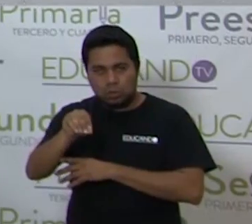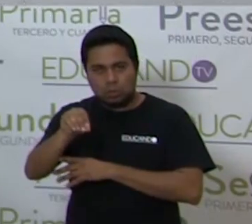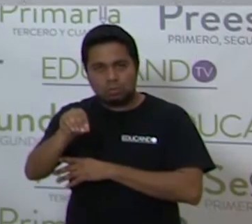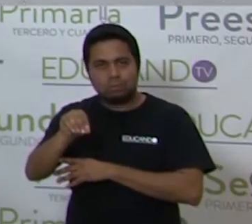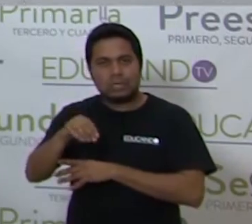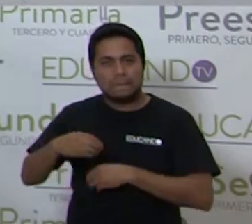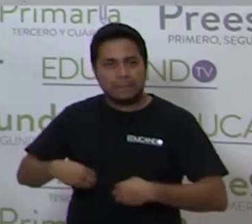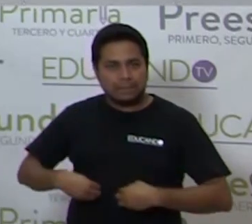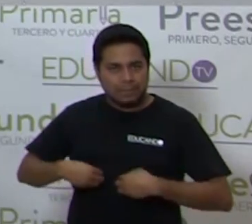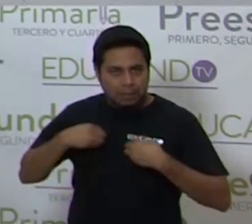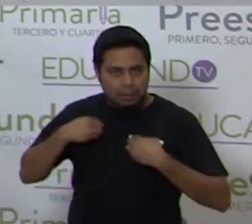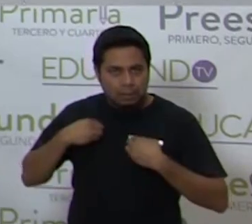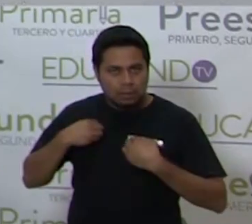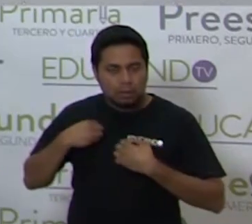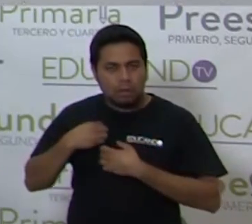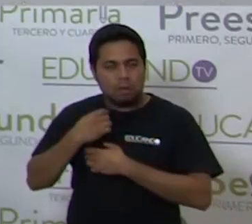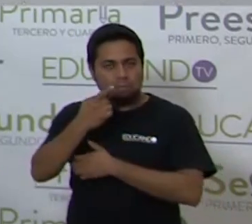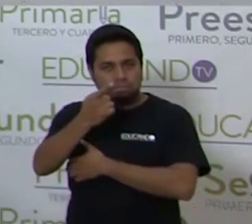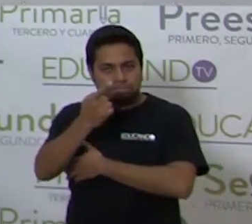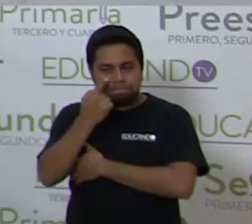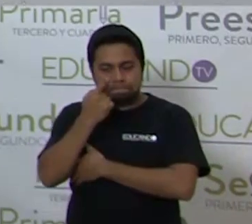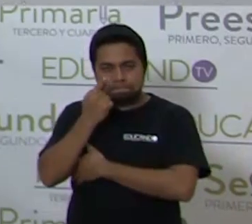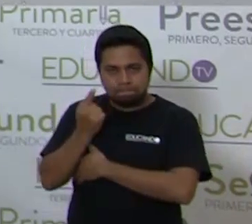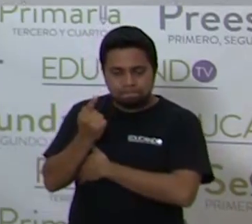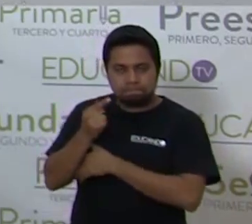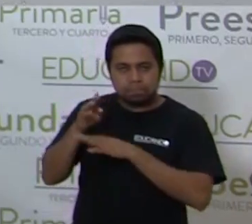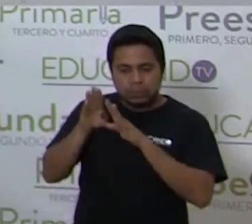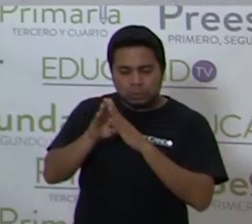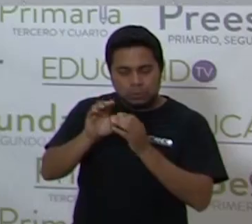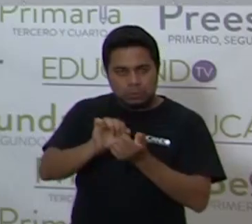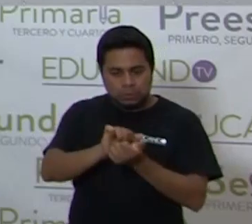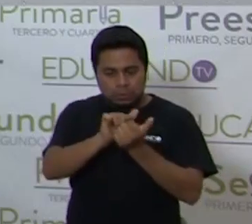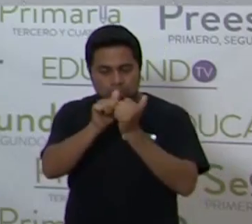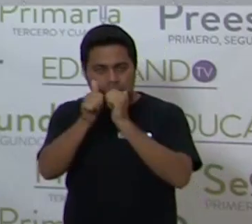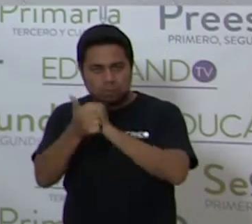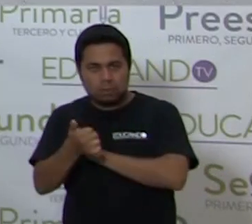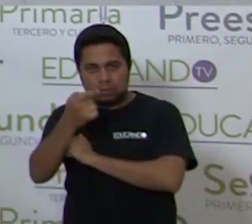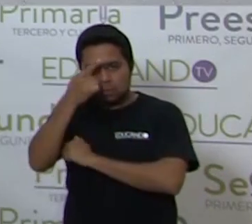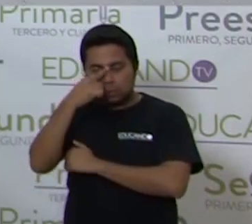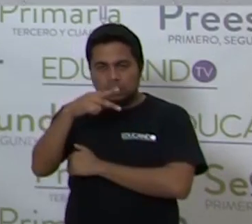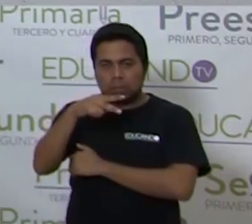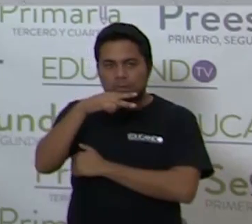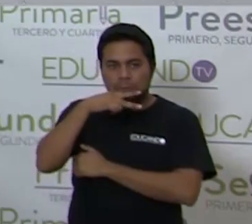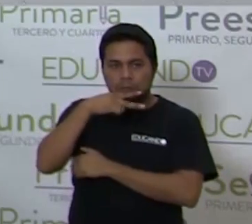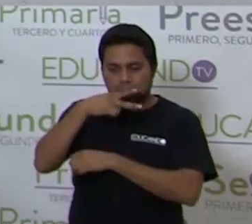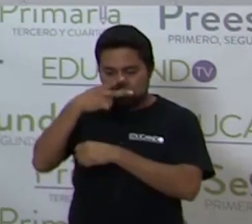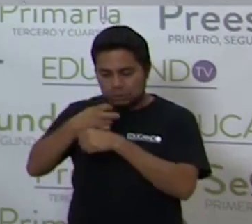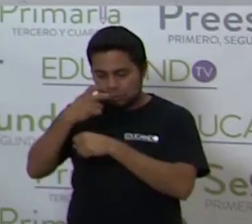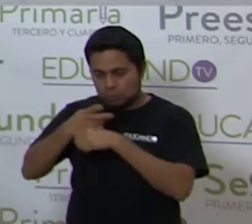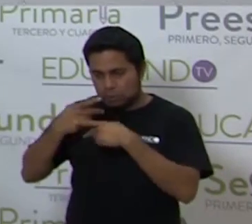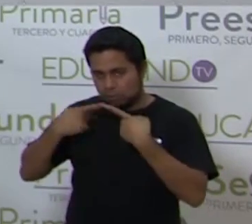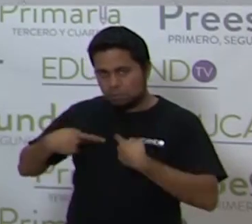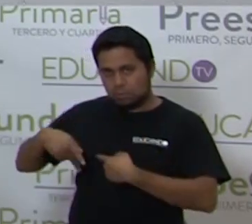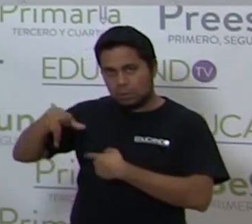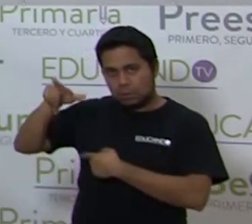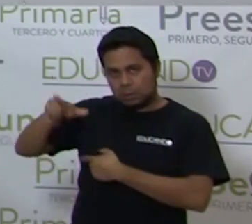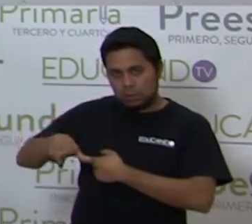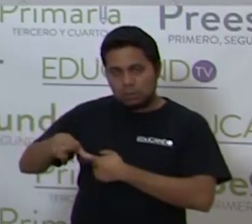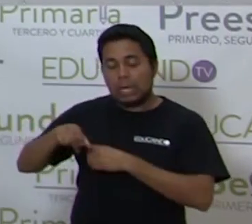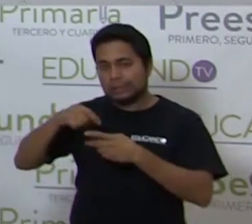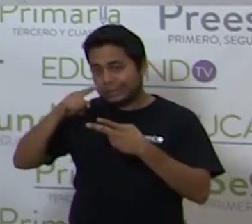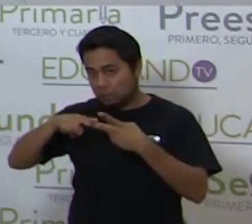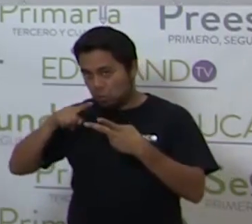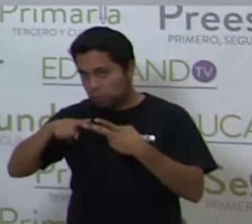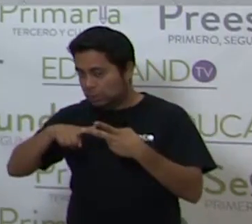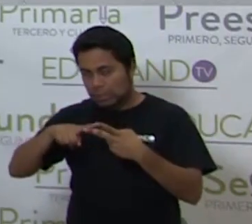¿Te das cuenta cómo la conjugación en la segunda persona, en segunda